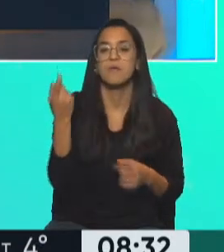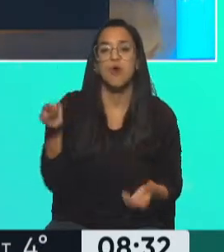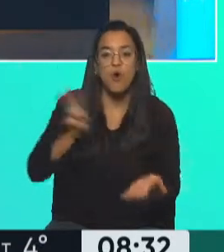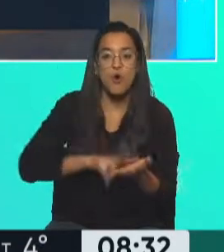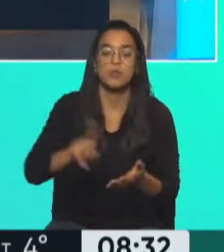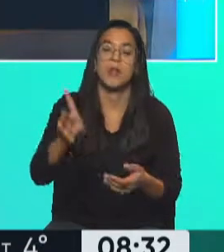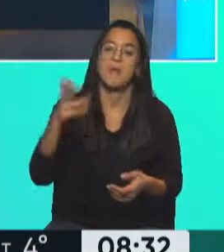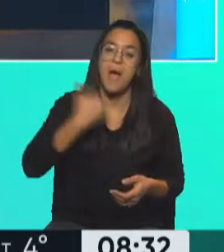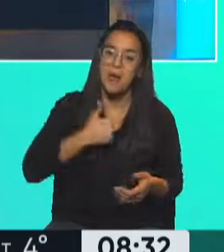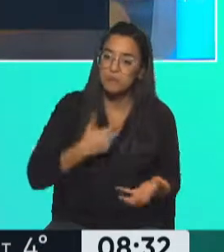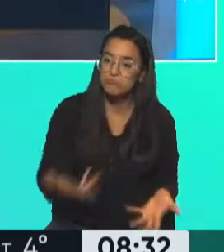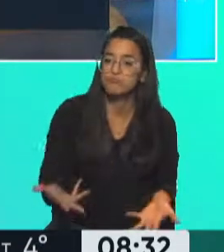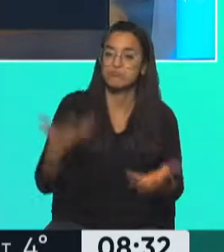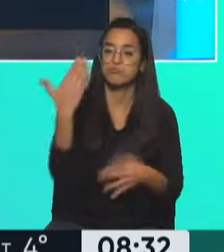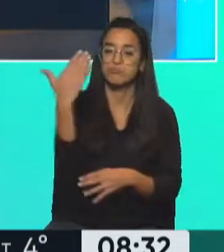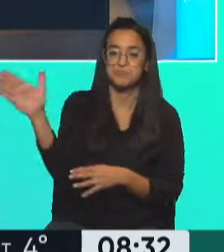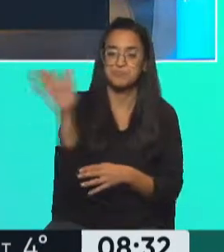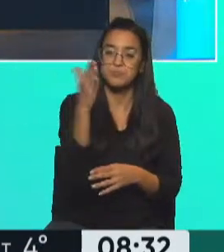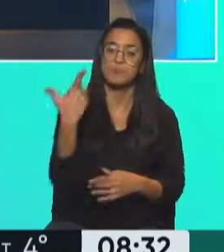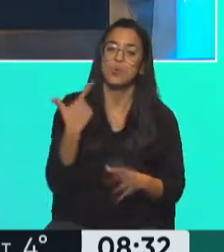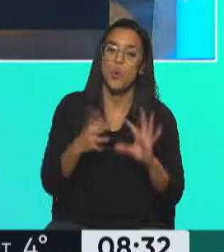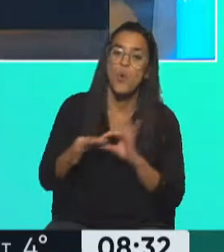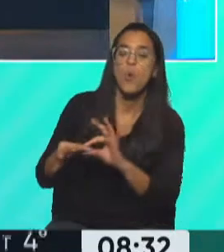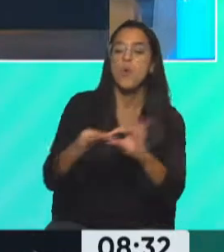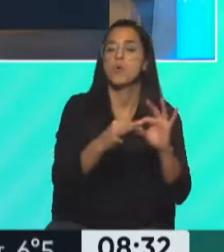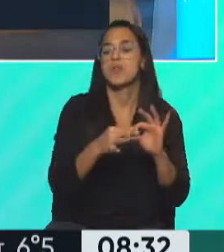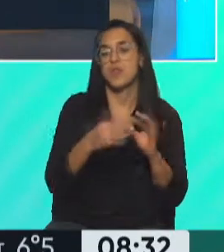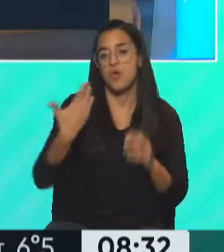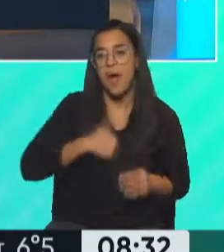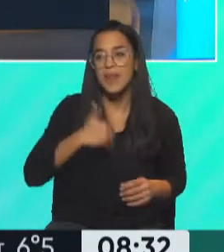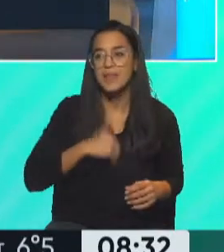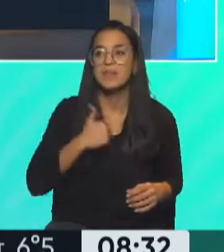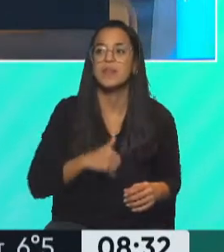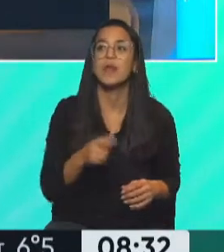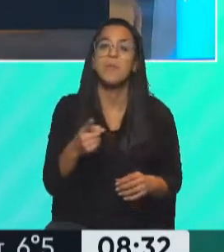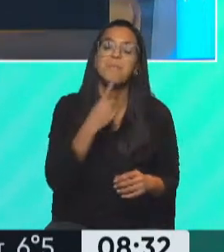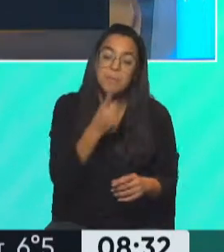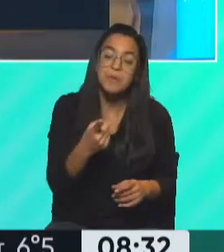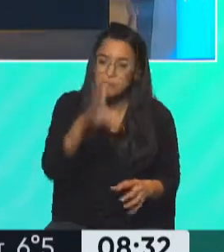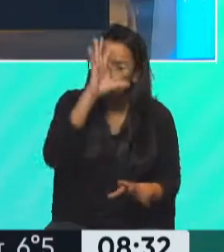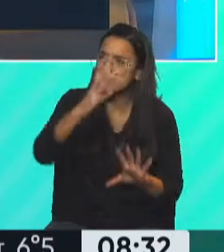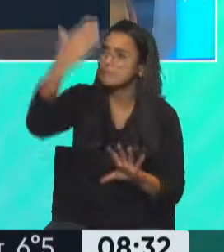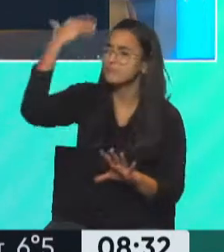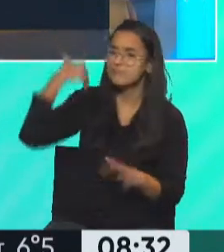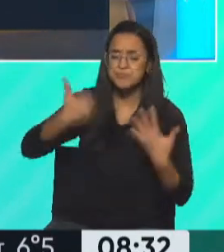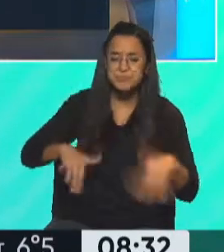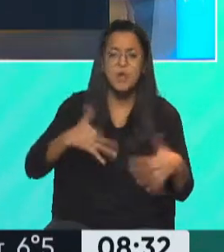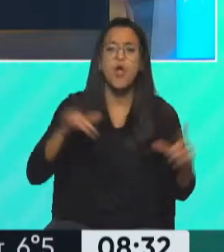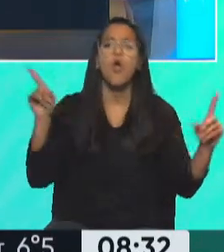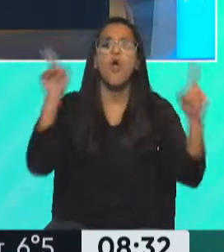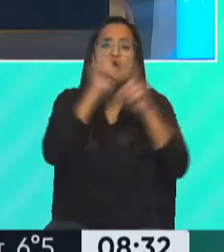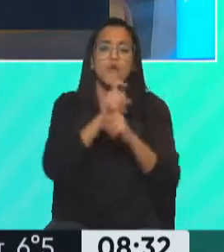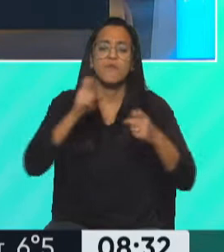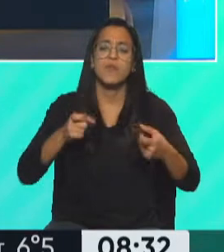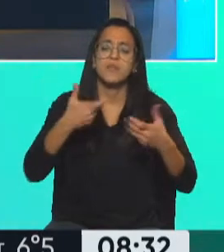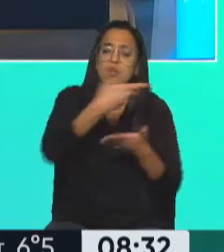bandera argentina, esto de unir a los argentinos. Me hace acordar mucho a lo que fue el conflicto por la